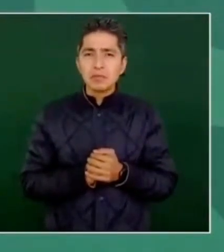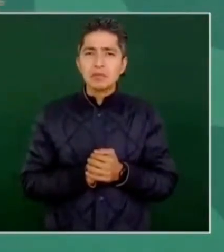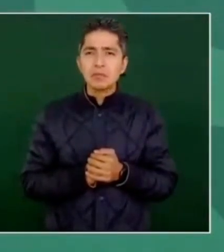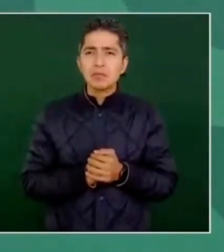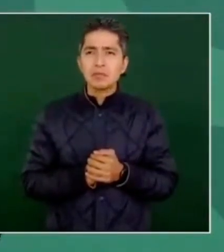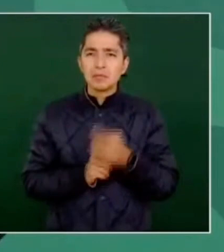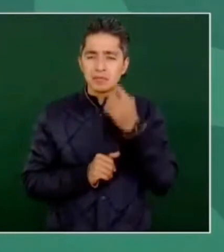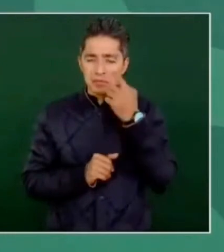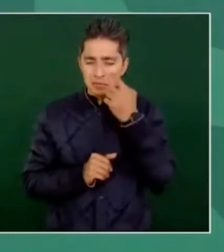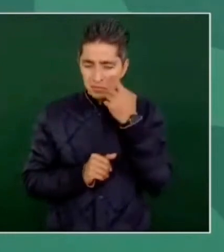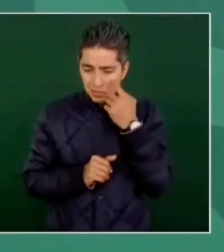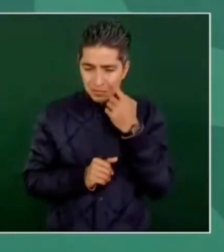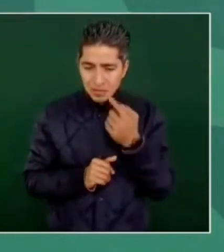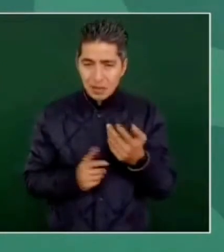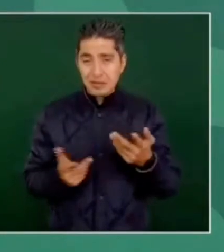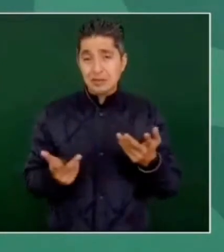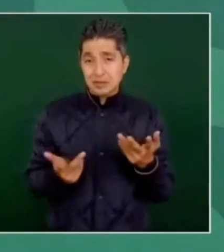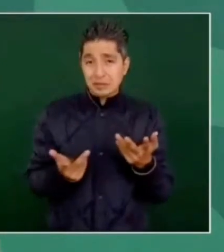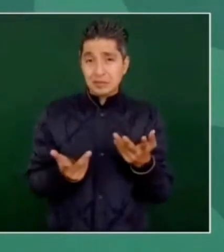Fíjense